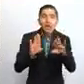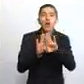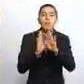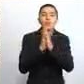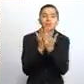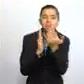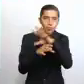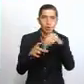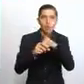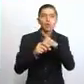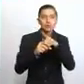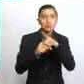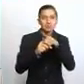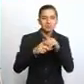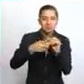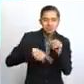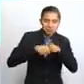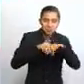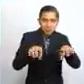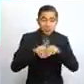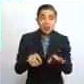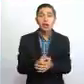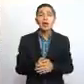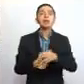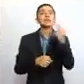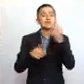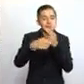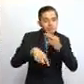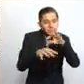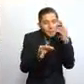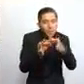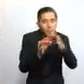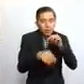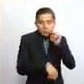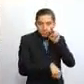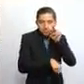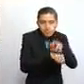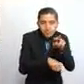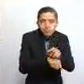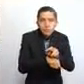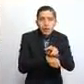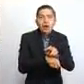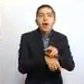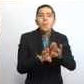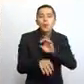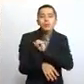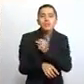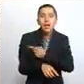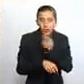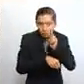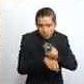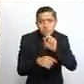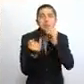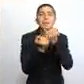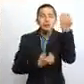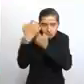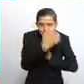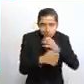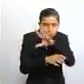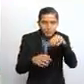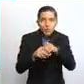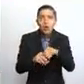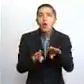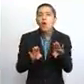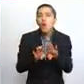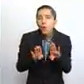protocolos sanitarios. Seremos muy puntuales en la vigilancia sanitaria. Iremos evaluando de manera muy puntual